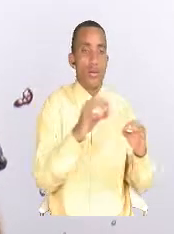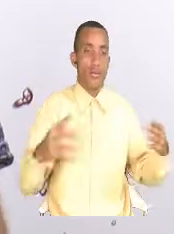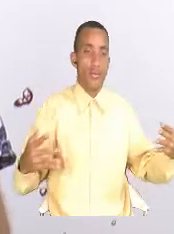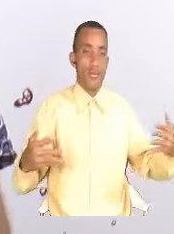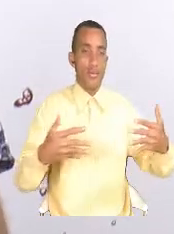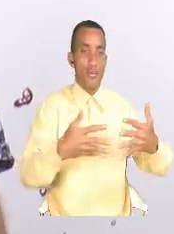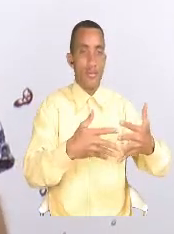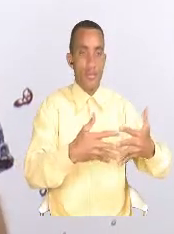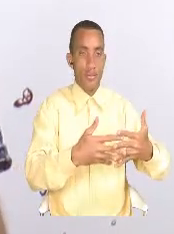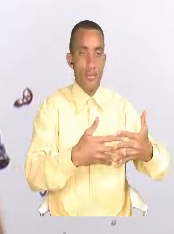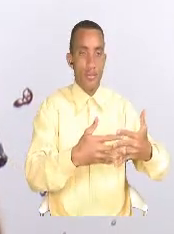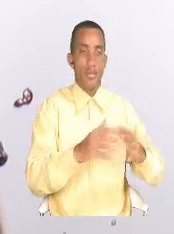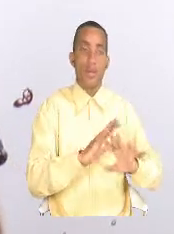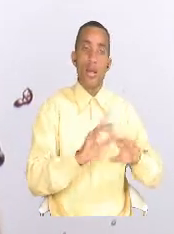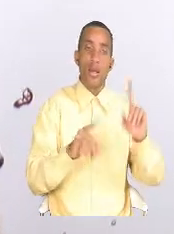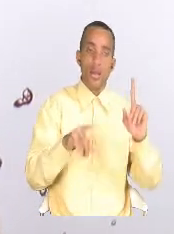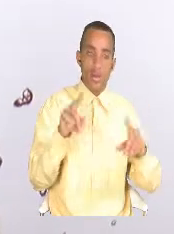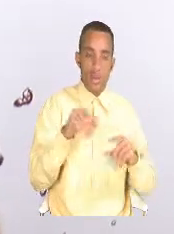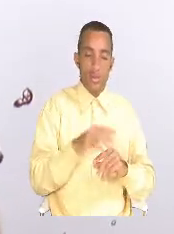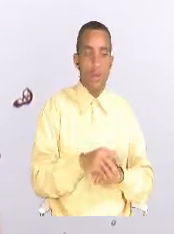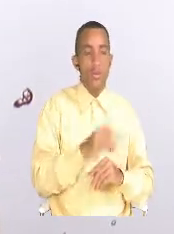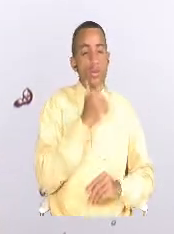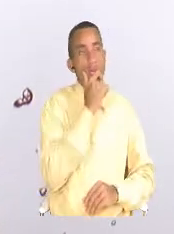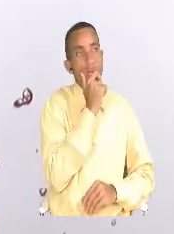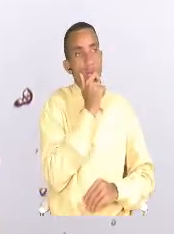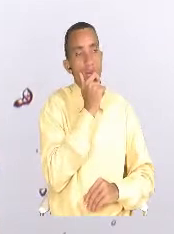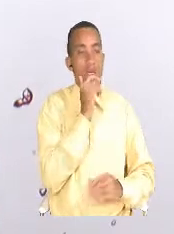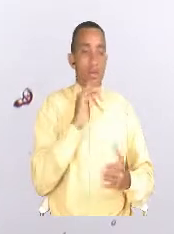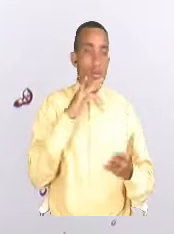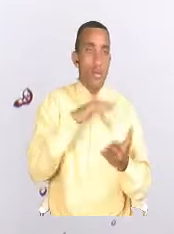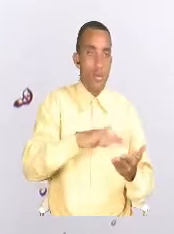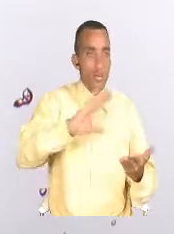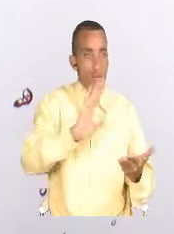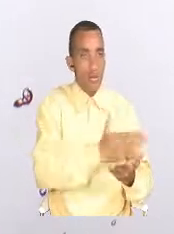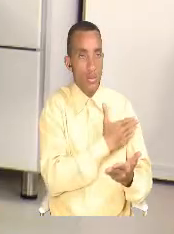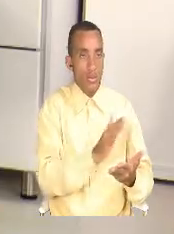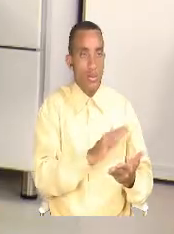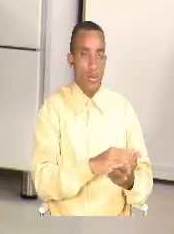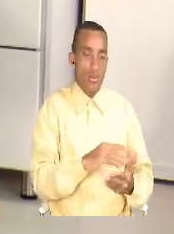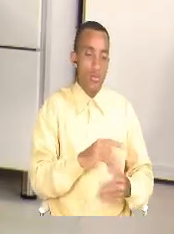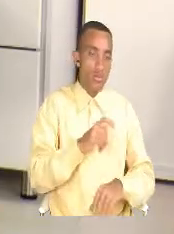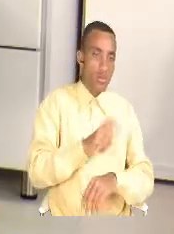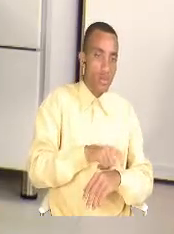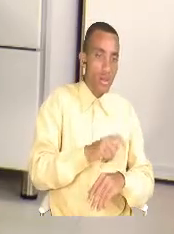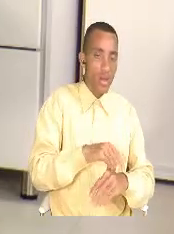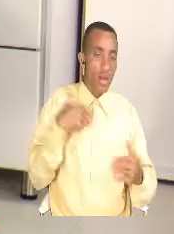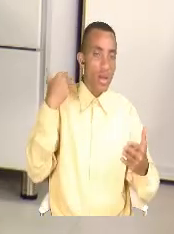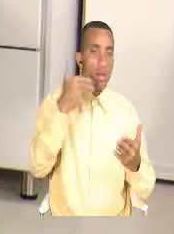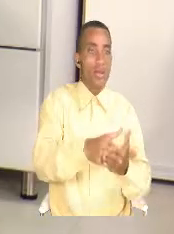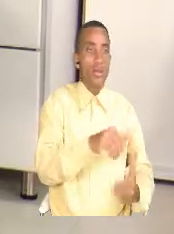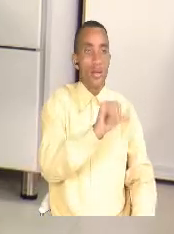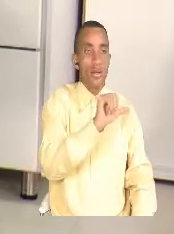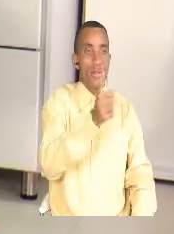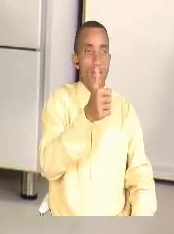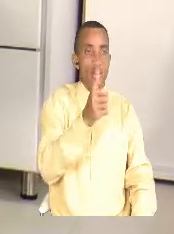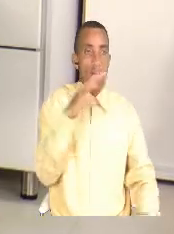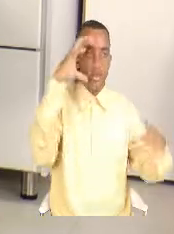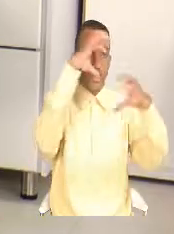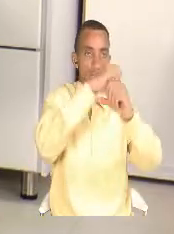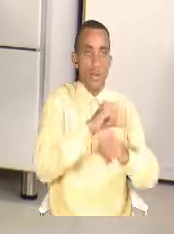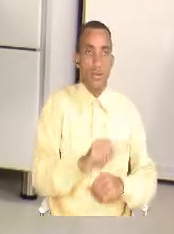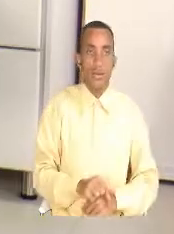ciudad, donde vamos a presentarnos en ciertas horas hasta las 10 de la noche. Ah, genial. Matt, Brian, no sé.